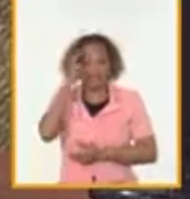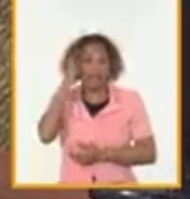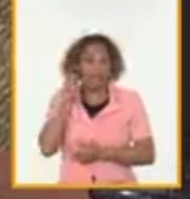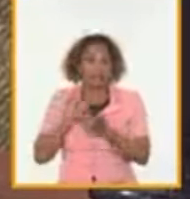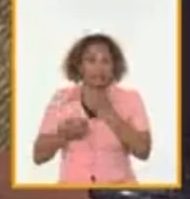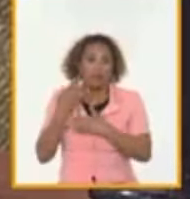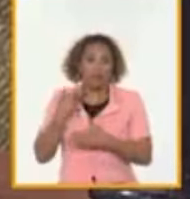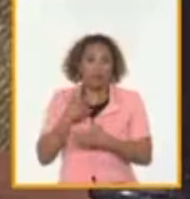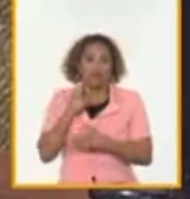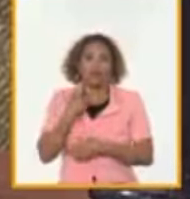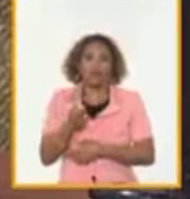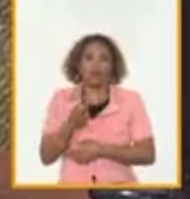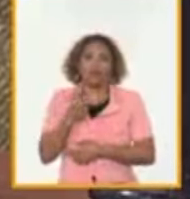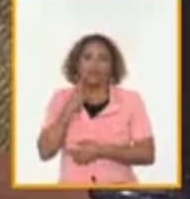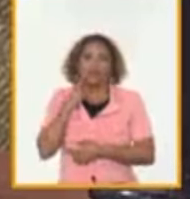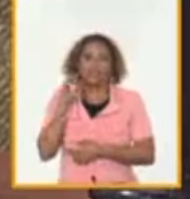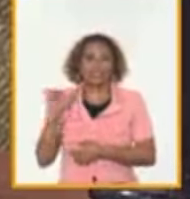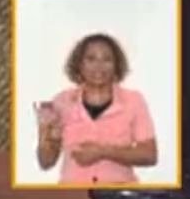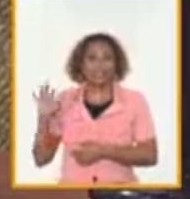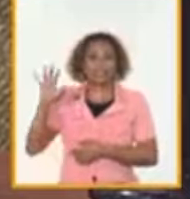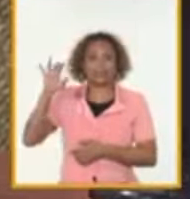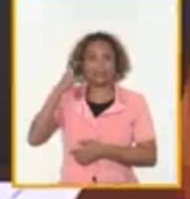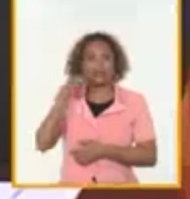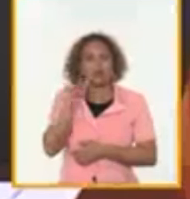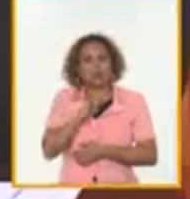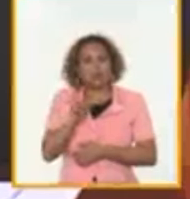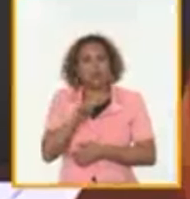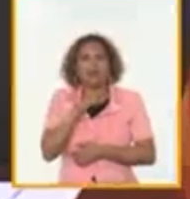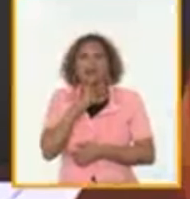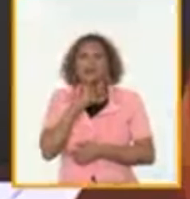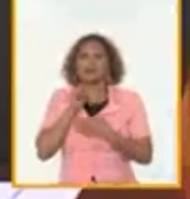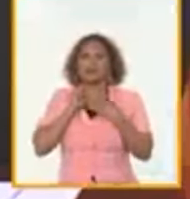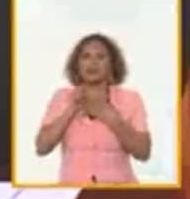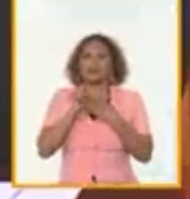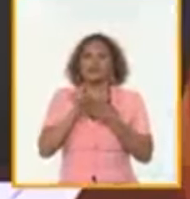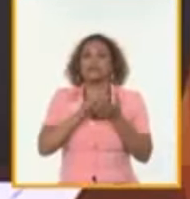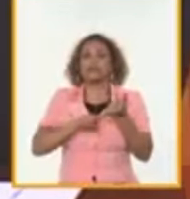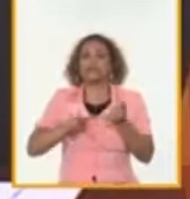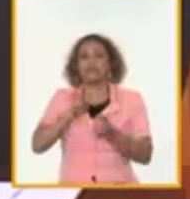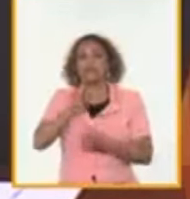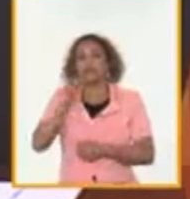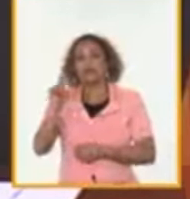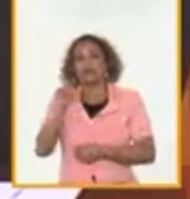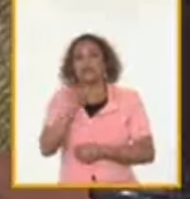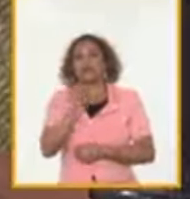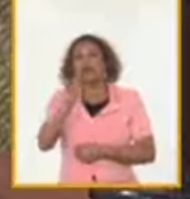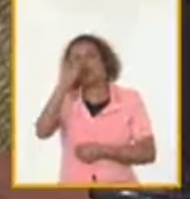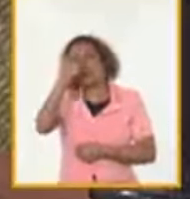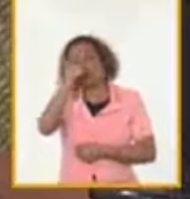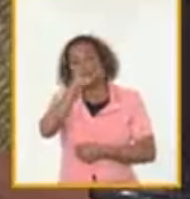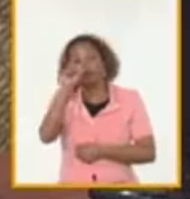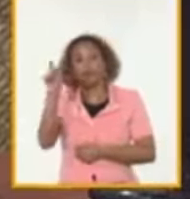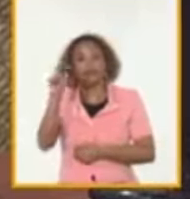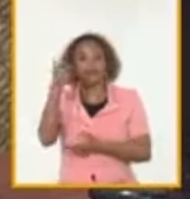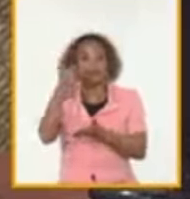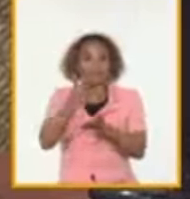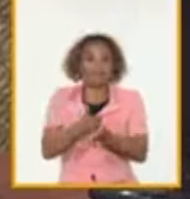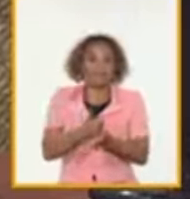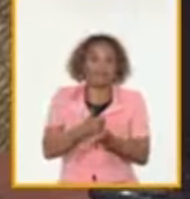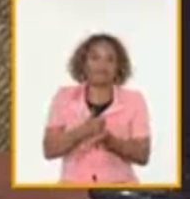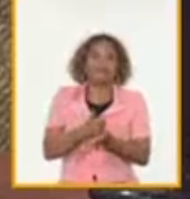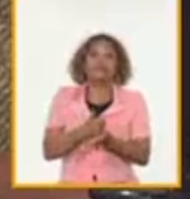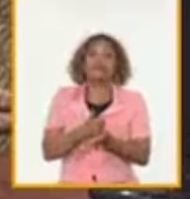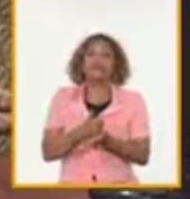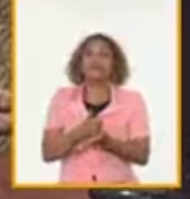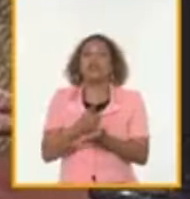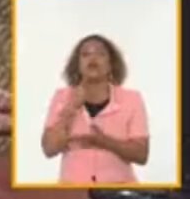un hospital oncológico pero que además de prestar servicio a la provincia de villaclara es un Hospital Regional y aún y cuando